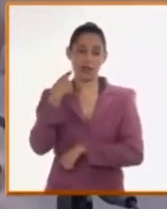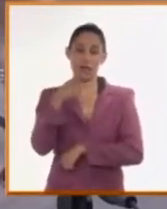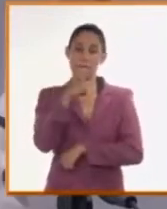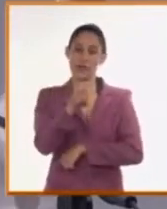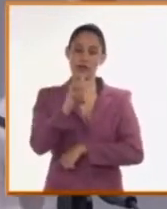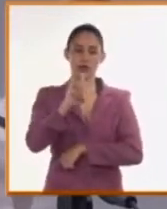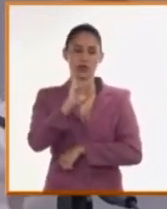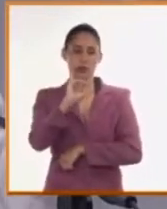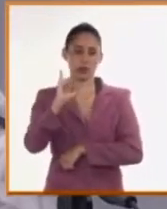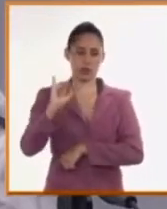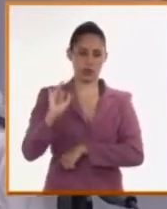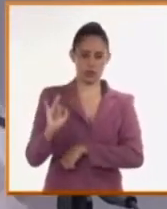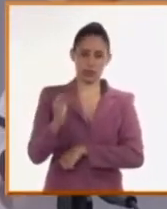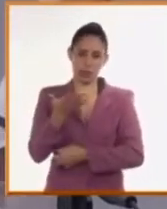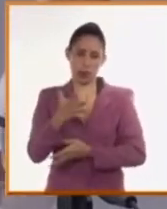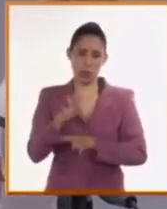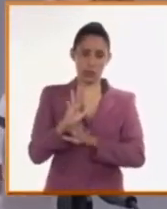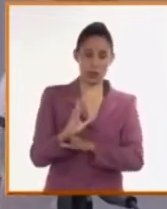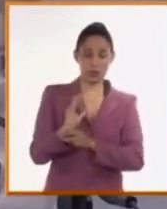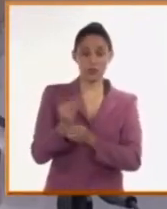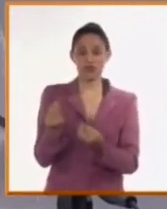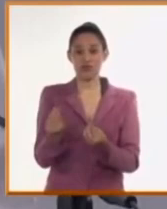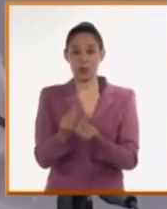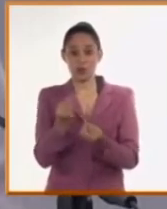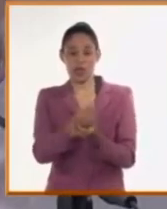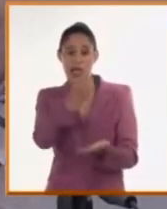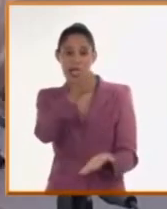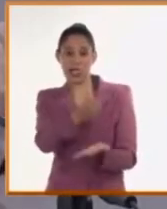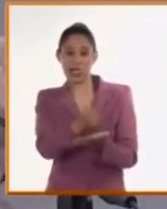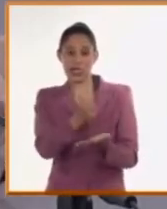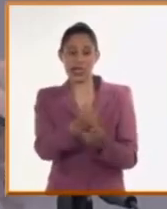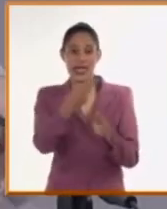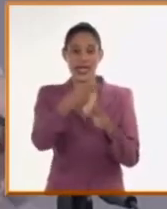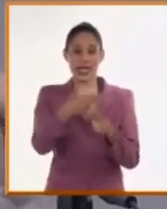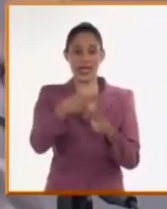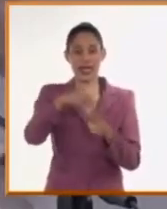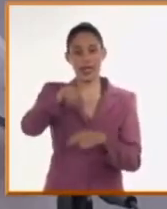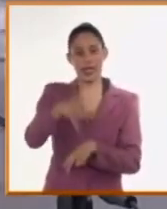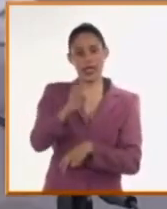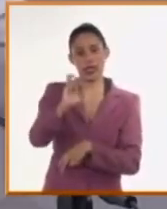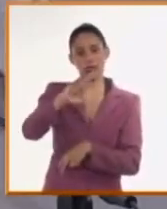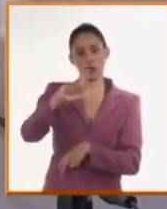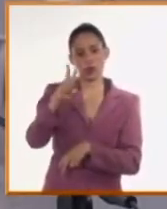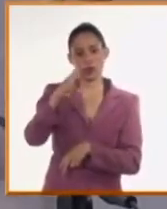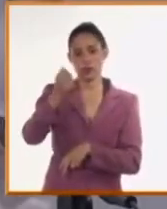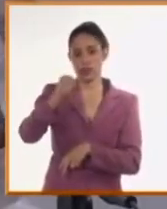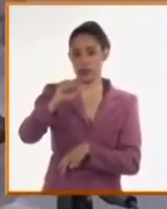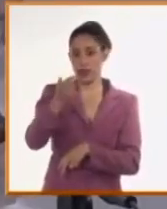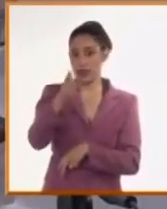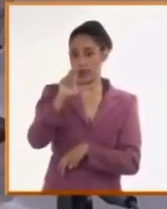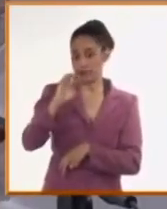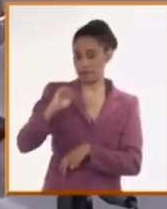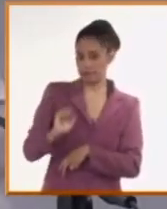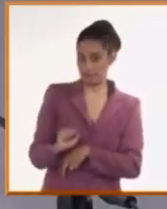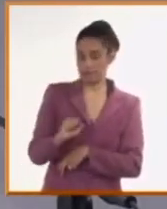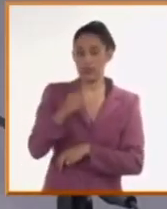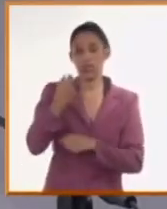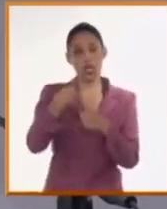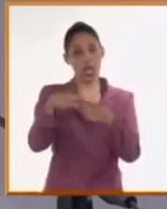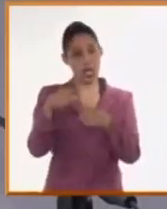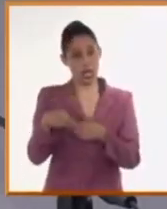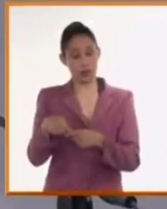1967 con Jerusalén Oriental como su capital y más recientemente a partir de la movilización de nuestro